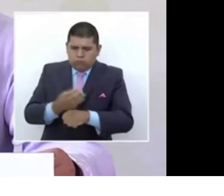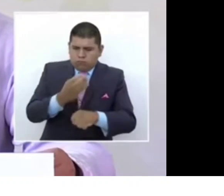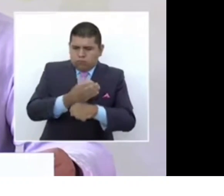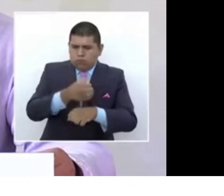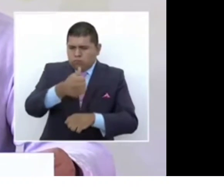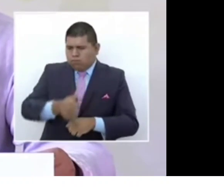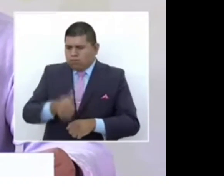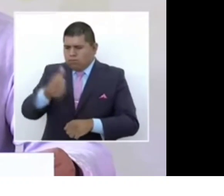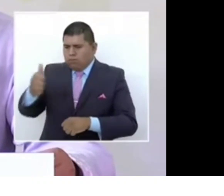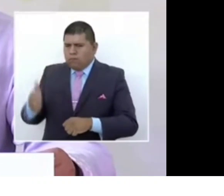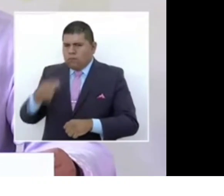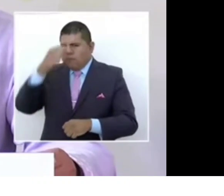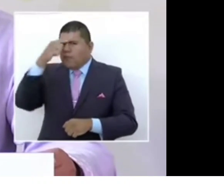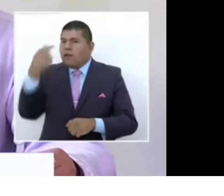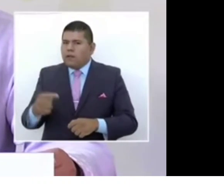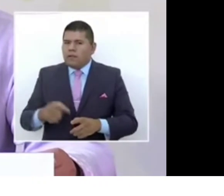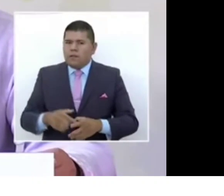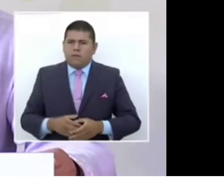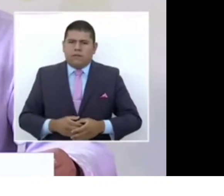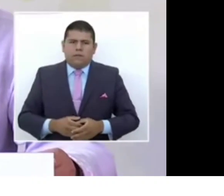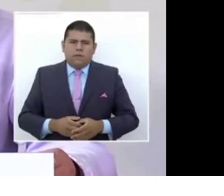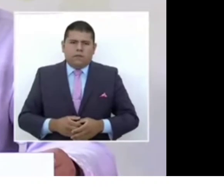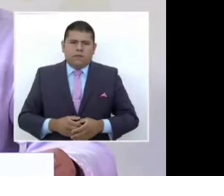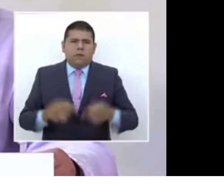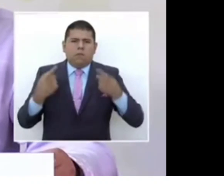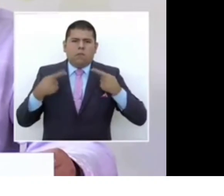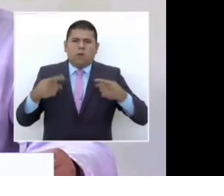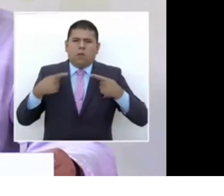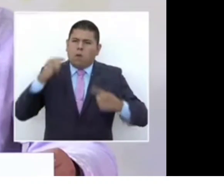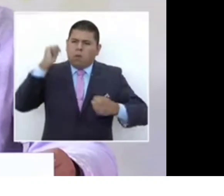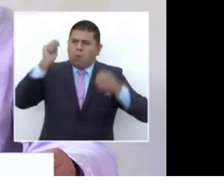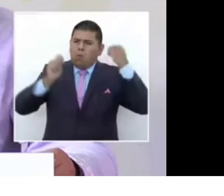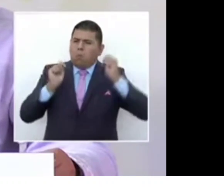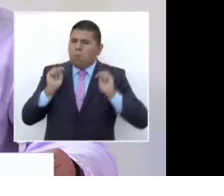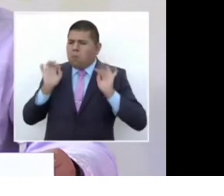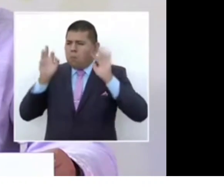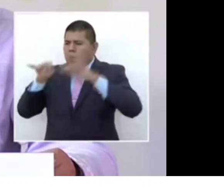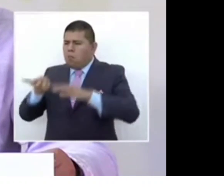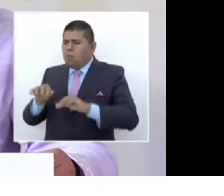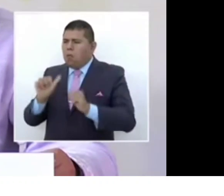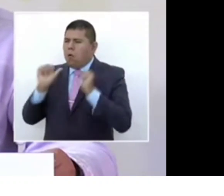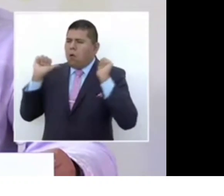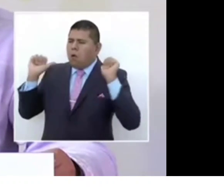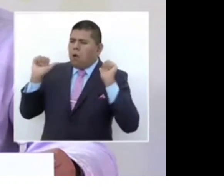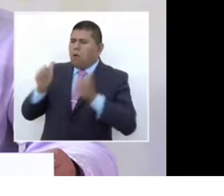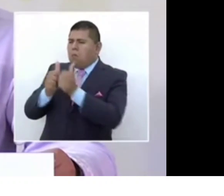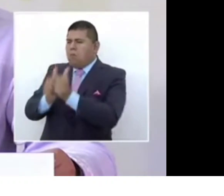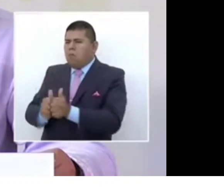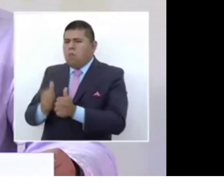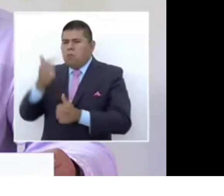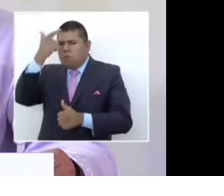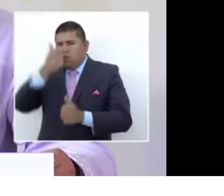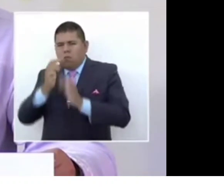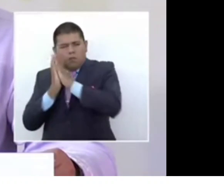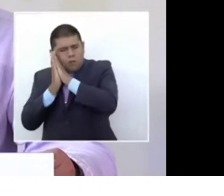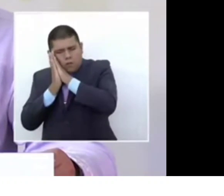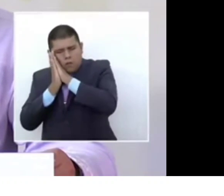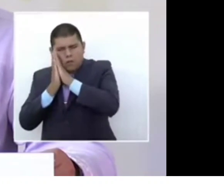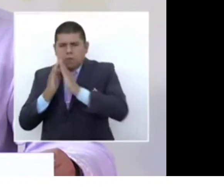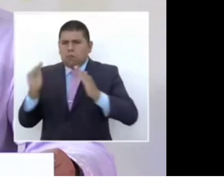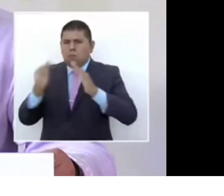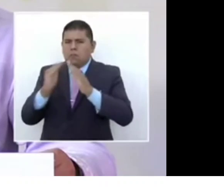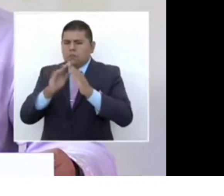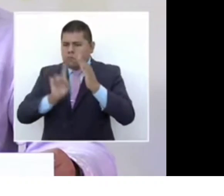que van a permitir que puedan llegar turistas, quedarse una noche, ocupar las